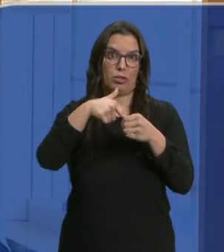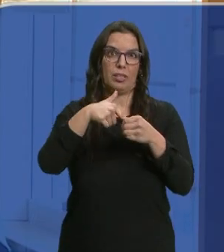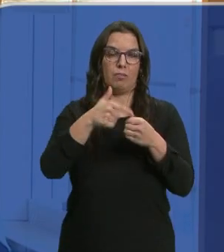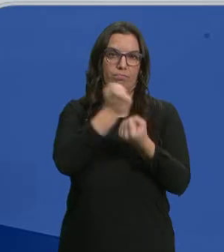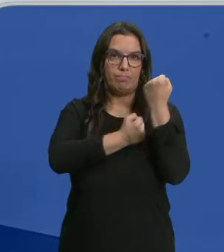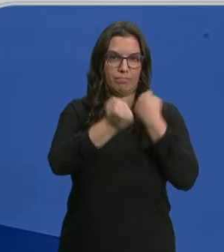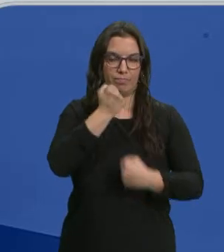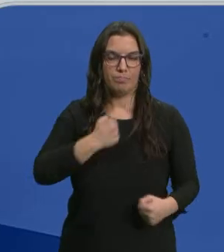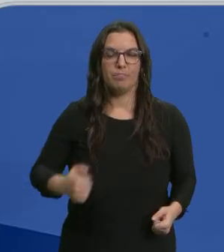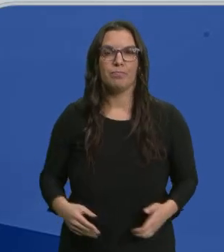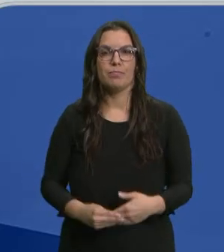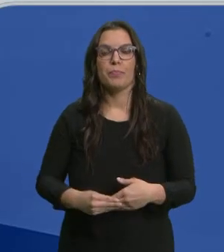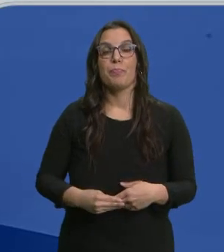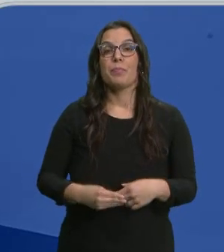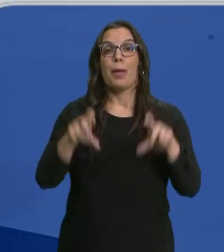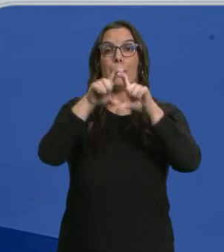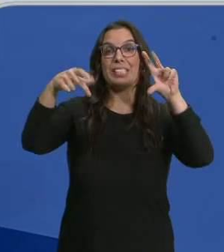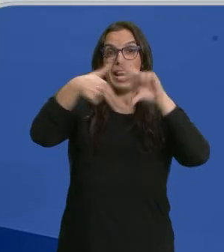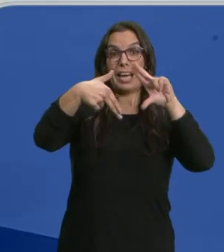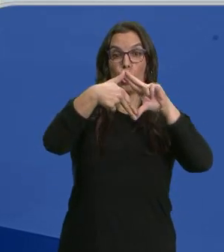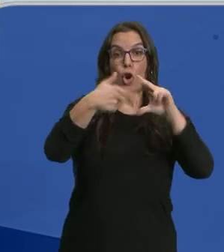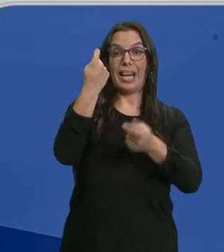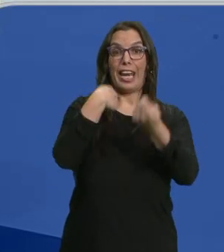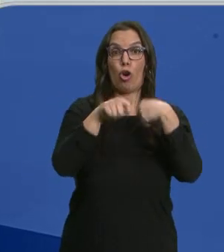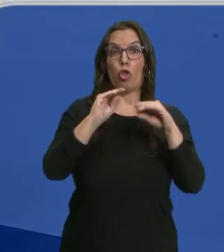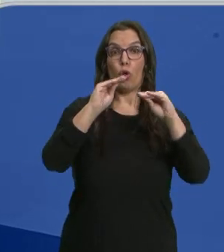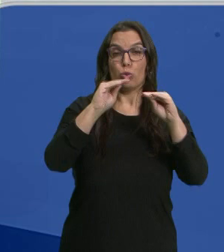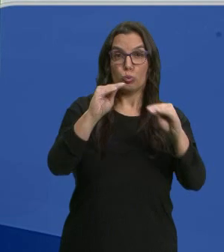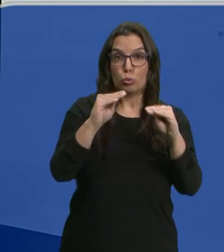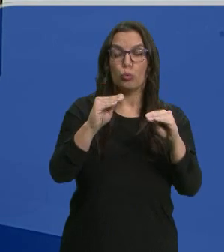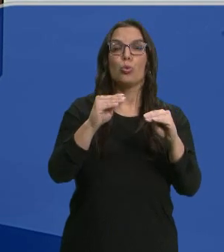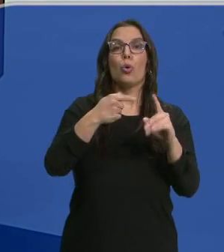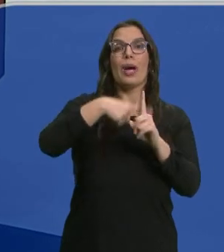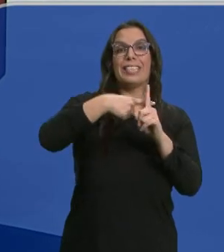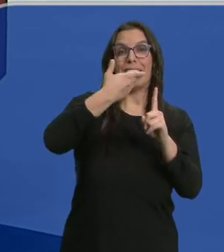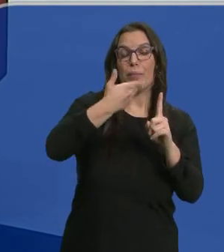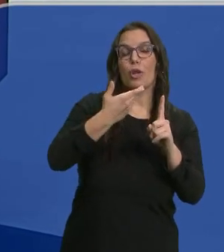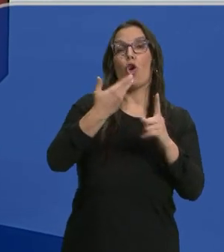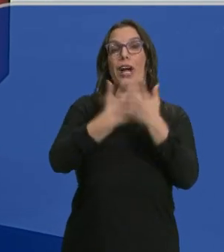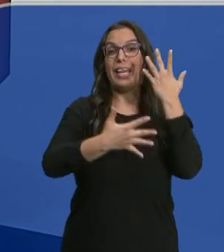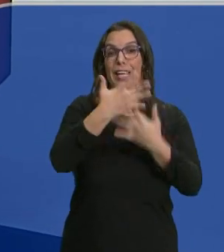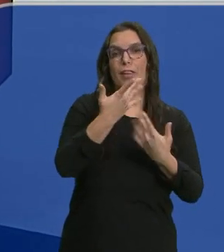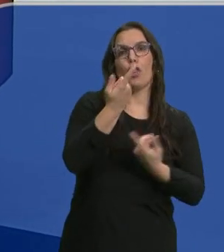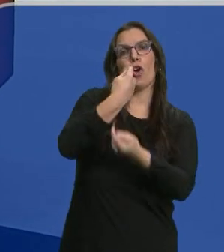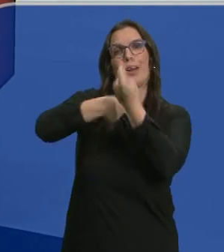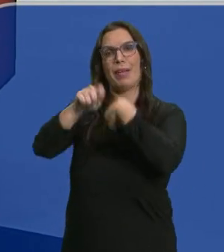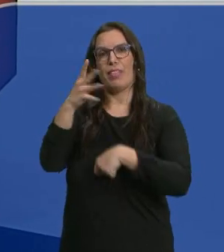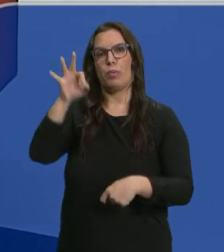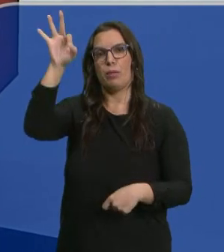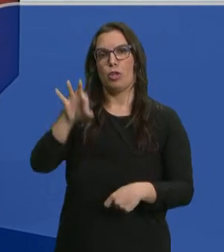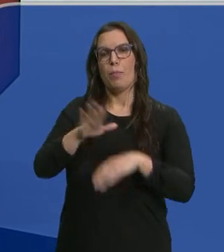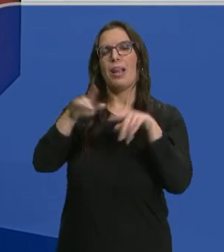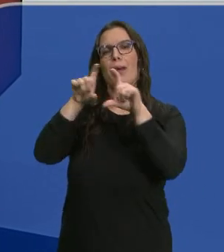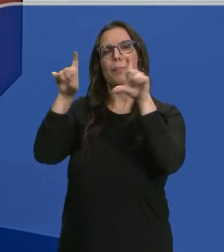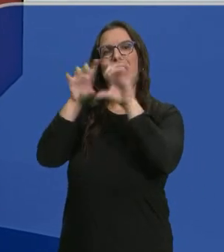combustible. Renault vende la mitad de su negocio térmico e híbrido a la firma china Geely para fabricar con ella